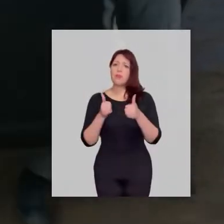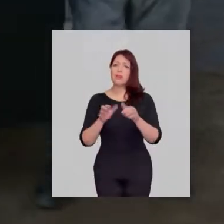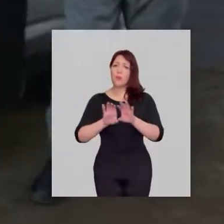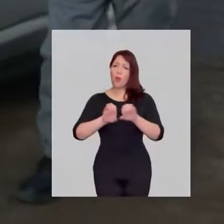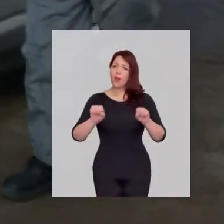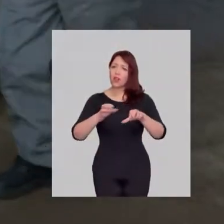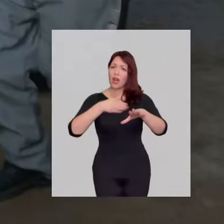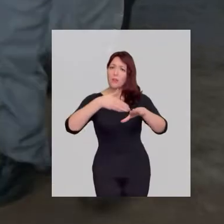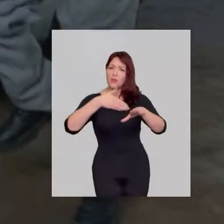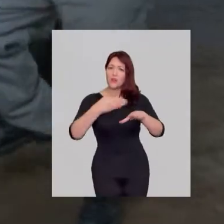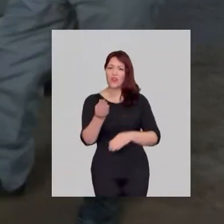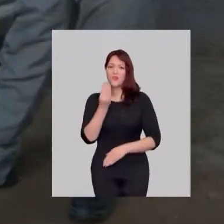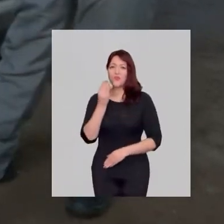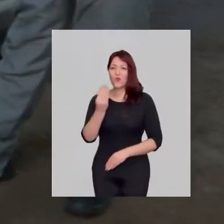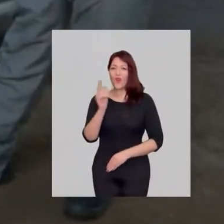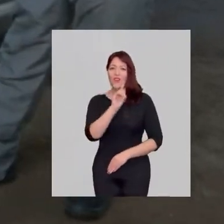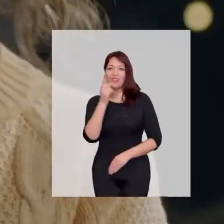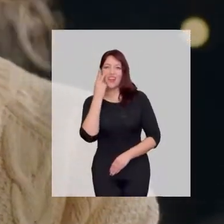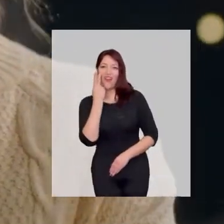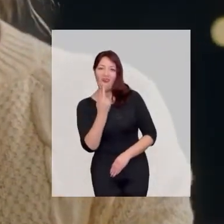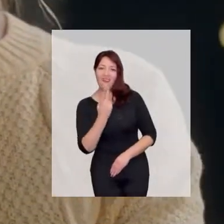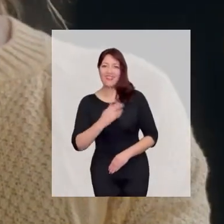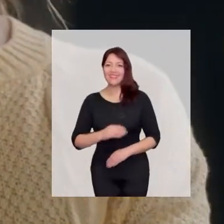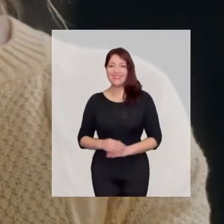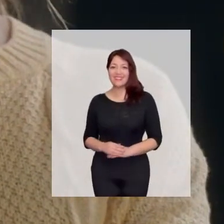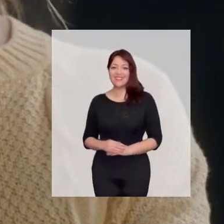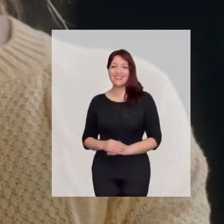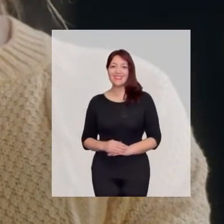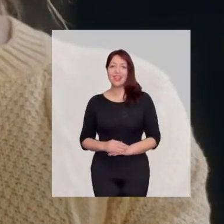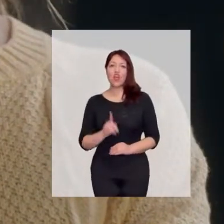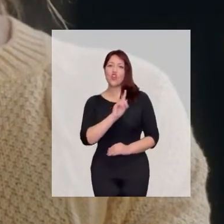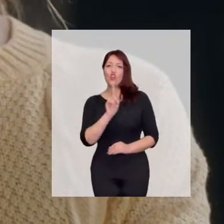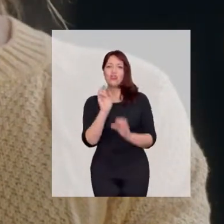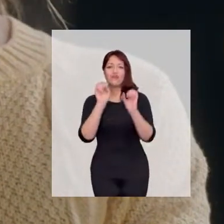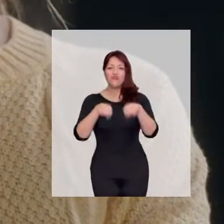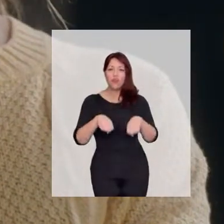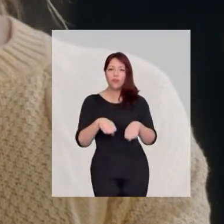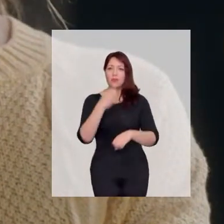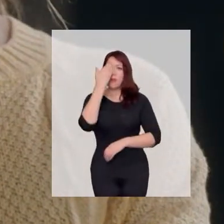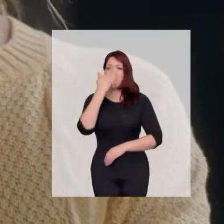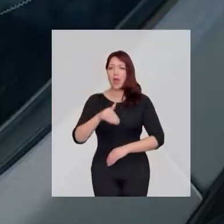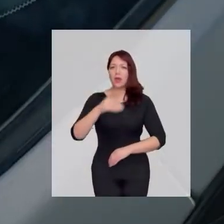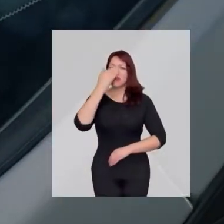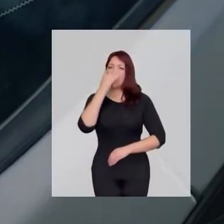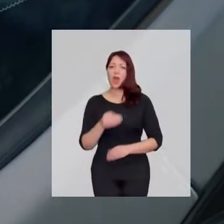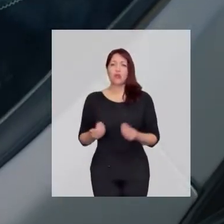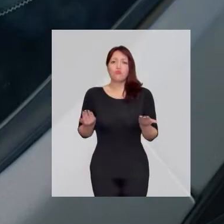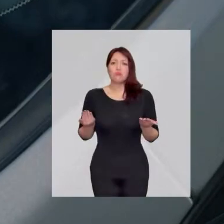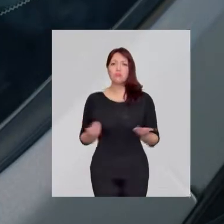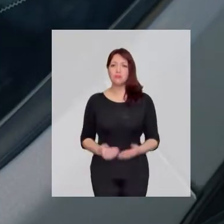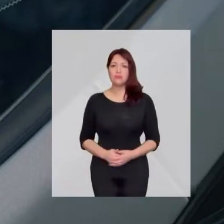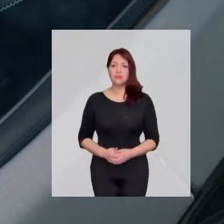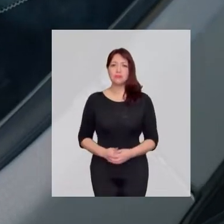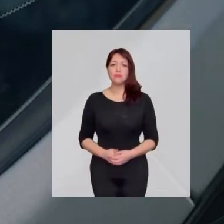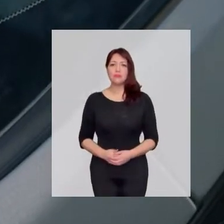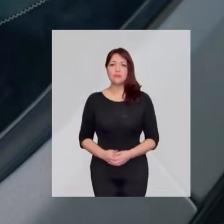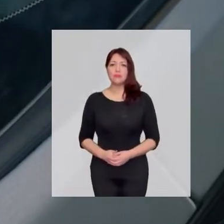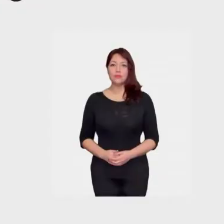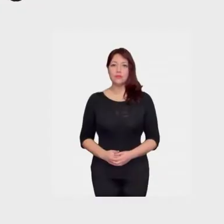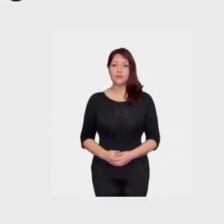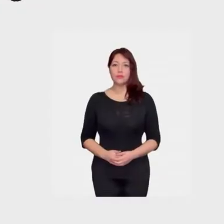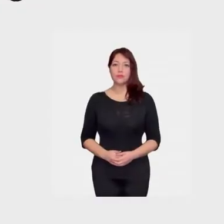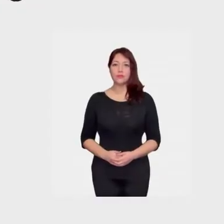Seño, estamos listos con esta pintura. ¡Buena! ¡Ni se nota! ¡No te conformes! Si está mala, está mala.